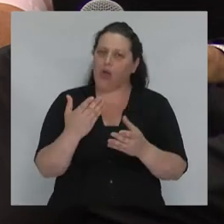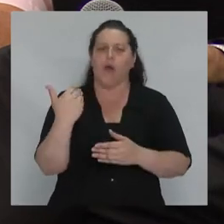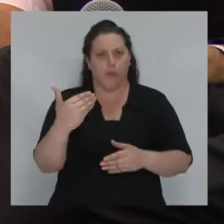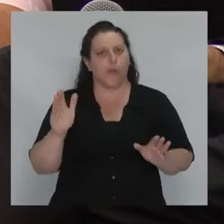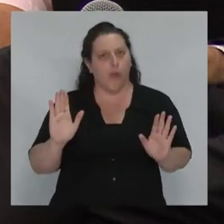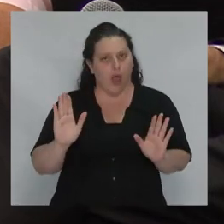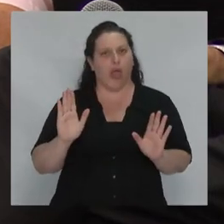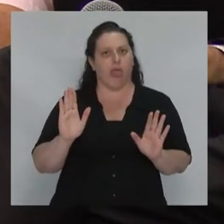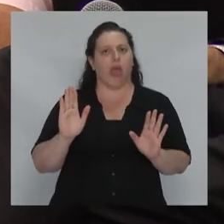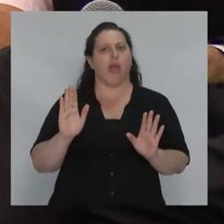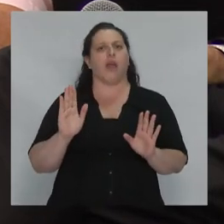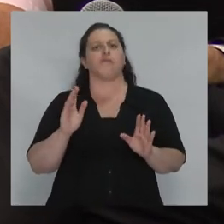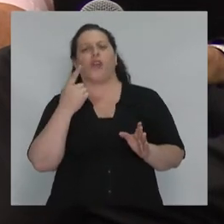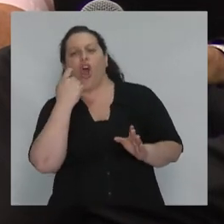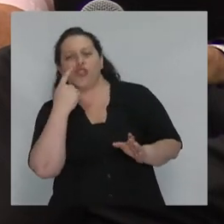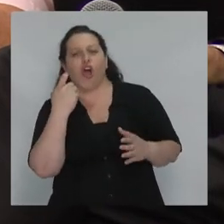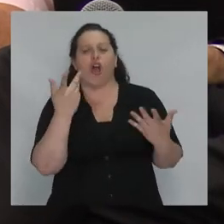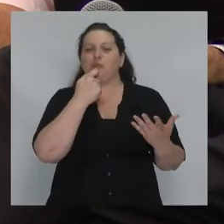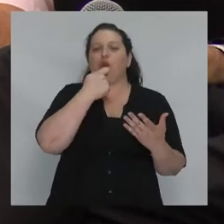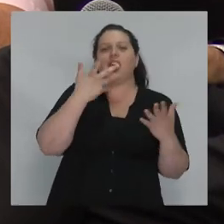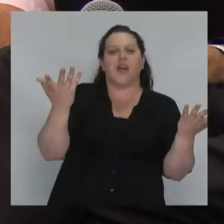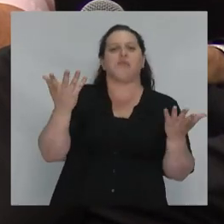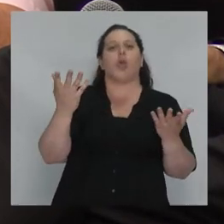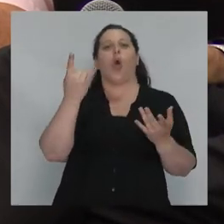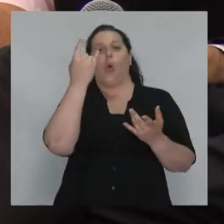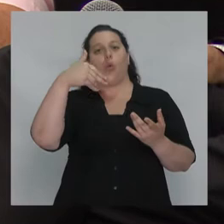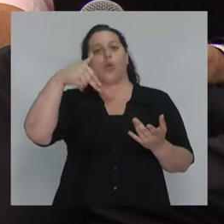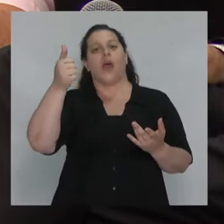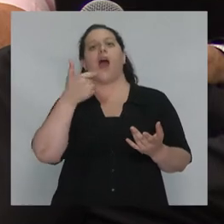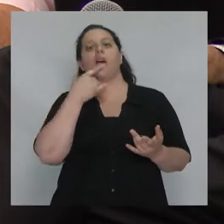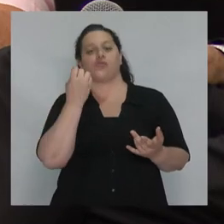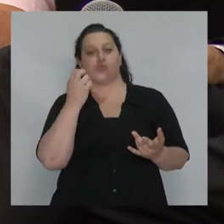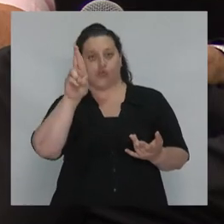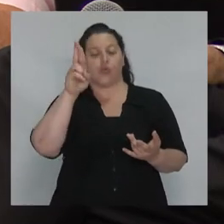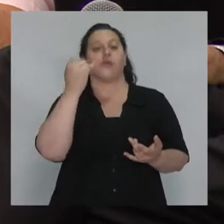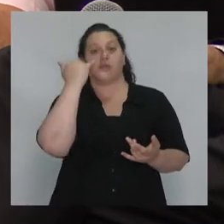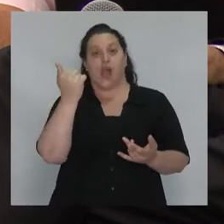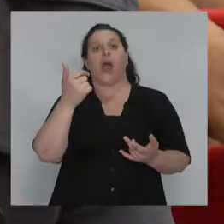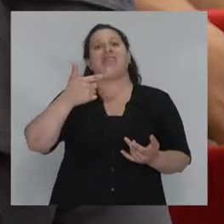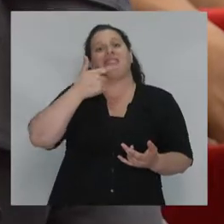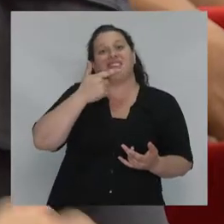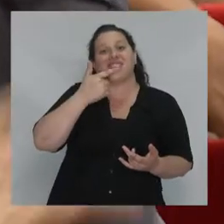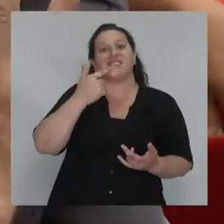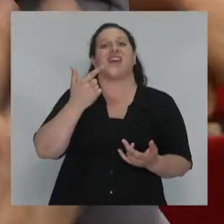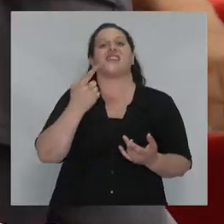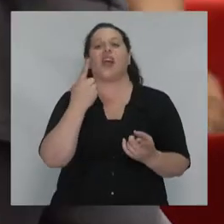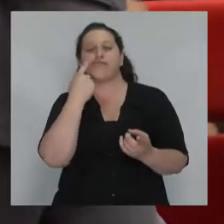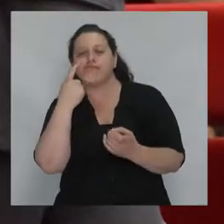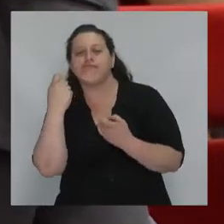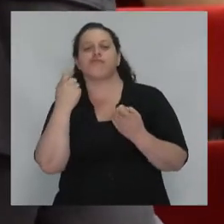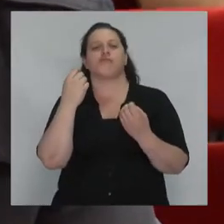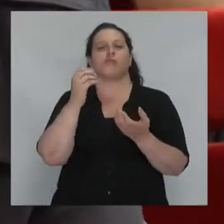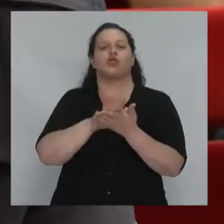mandar más misiones de verificación, como lo hicimos en UNASUR, que ha mandado 17 misiones electorales a los